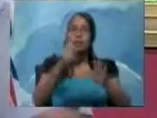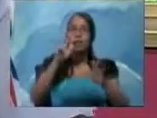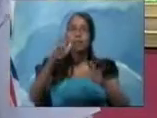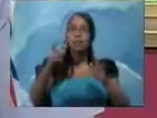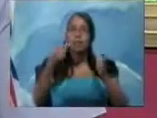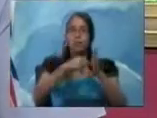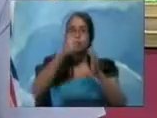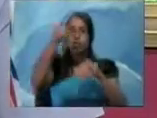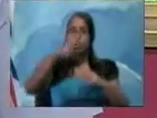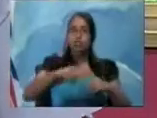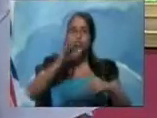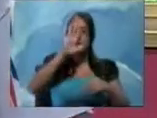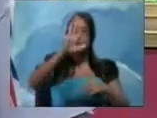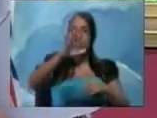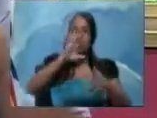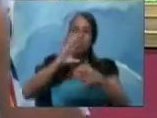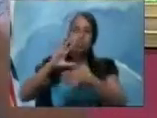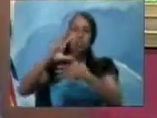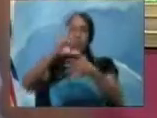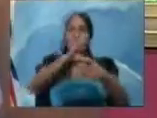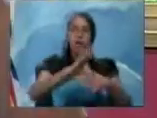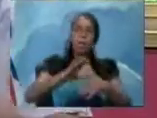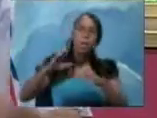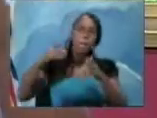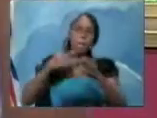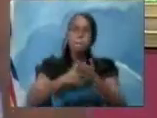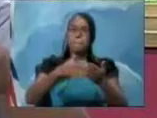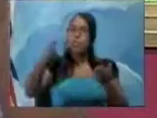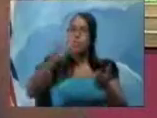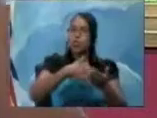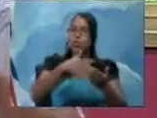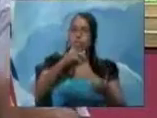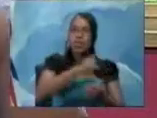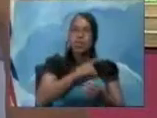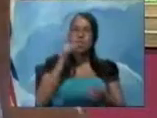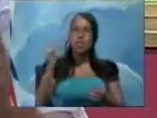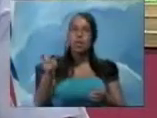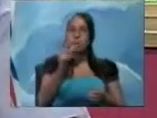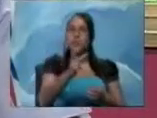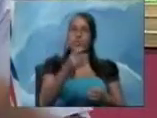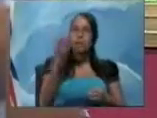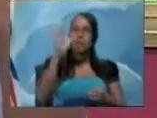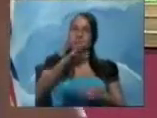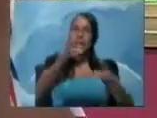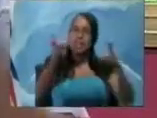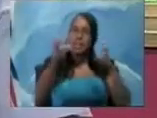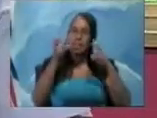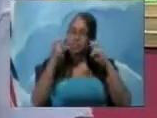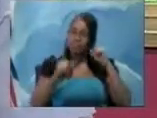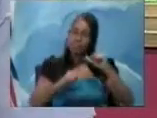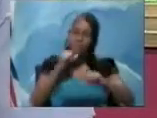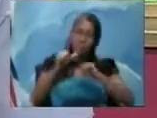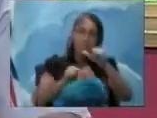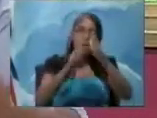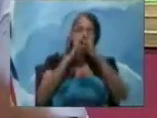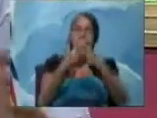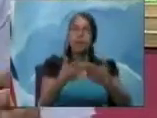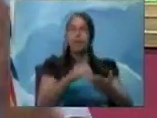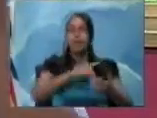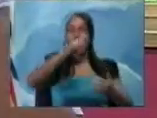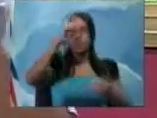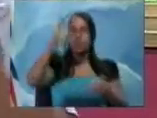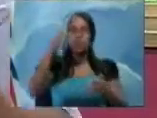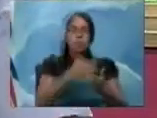cinco continentes millones de personas que están recibiendo a diario La palabra de Dios son